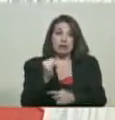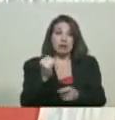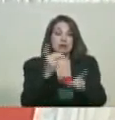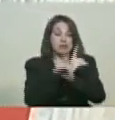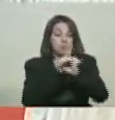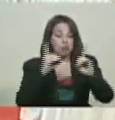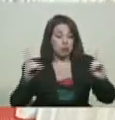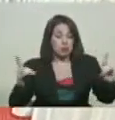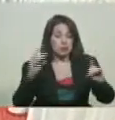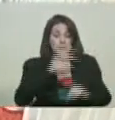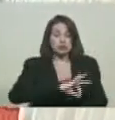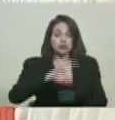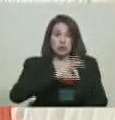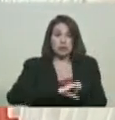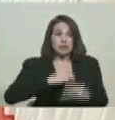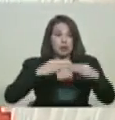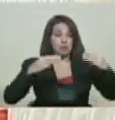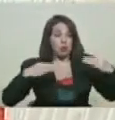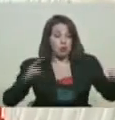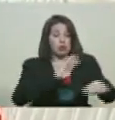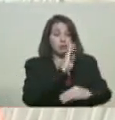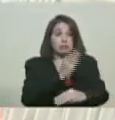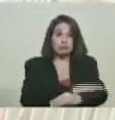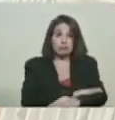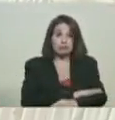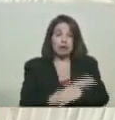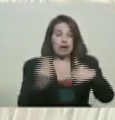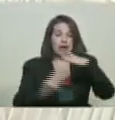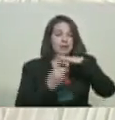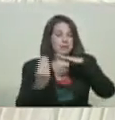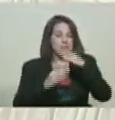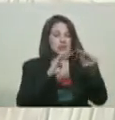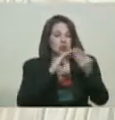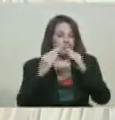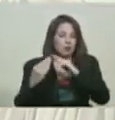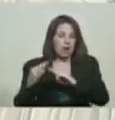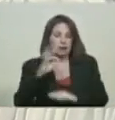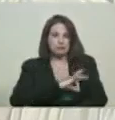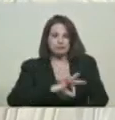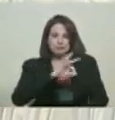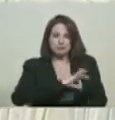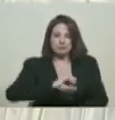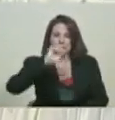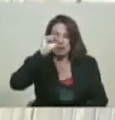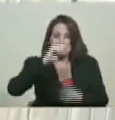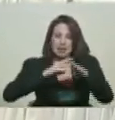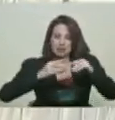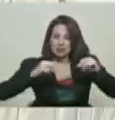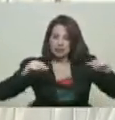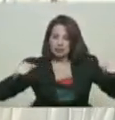poder popular construir la base común al socialismo de lo territorial